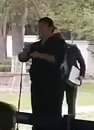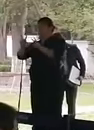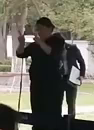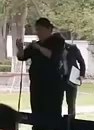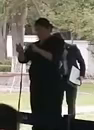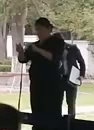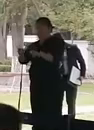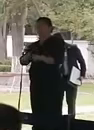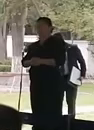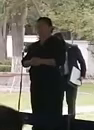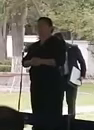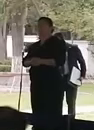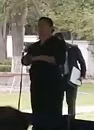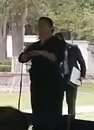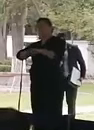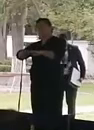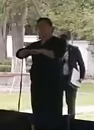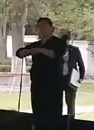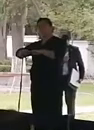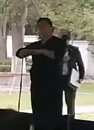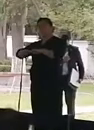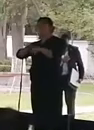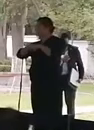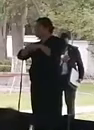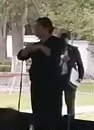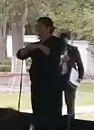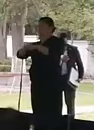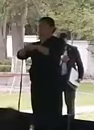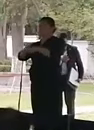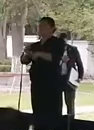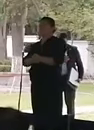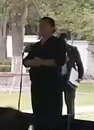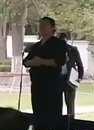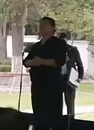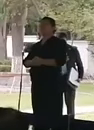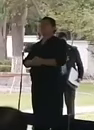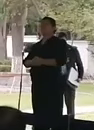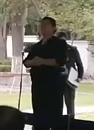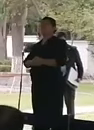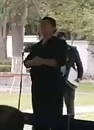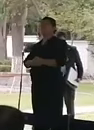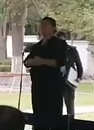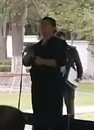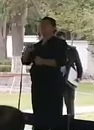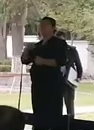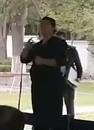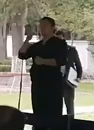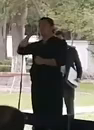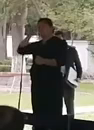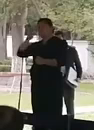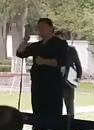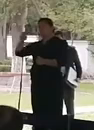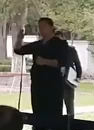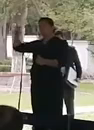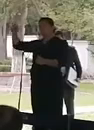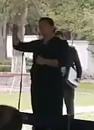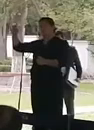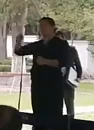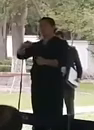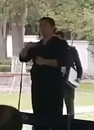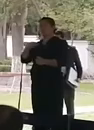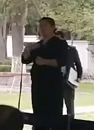estado trabajando, que inclusive en el último de los viajes que pudimos llevar a